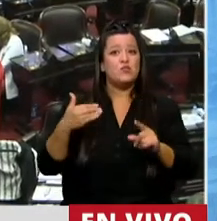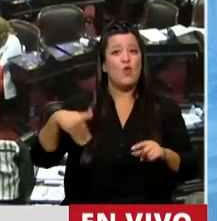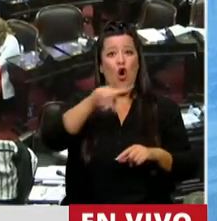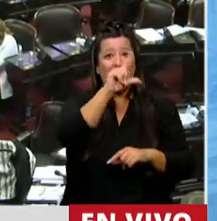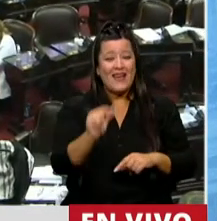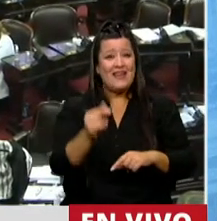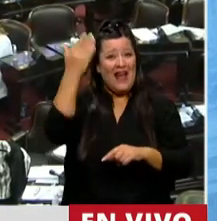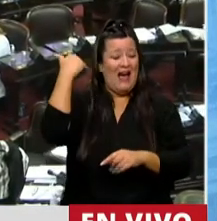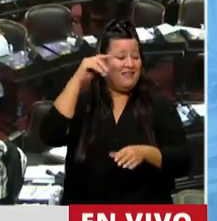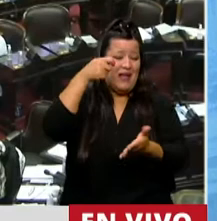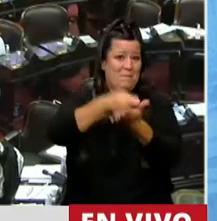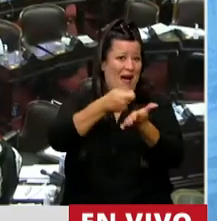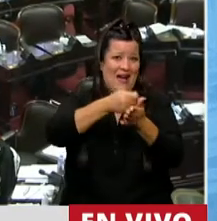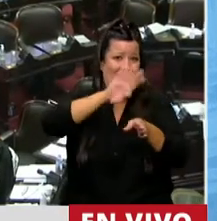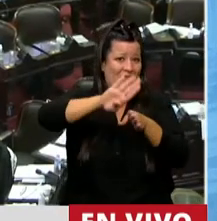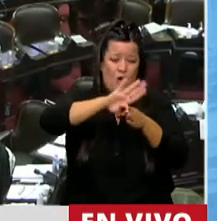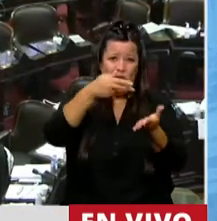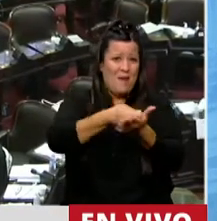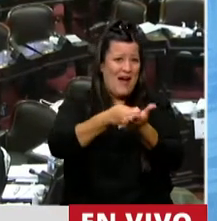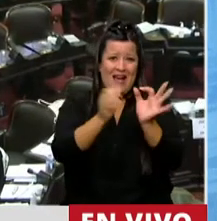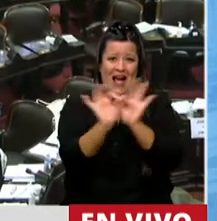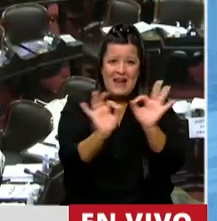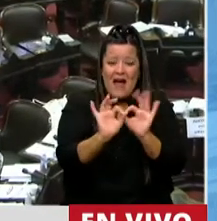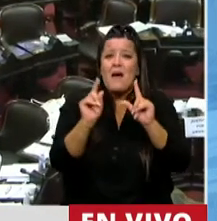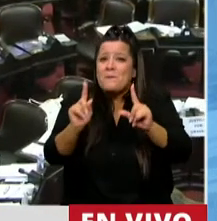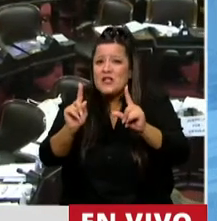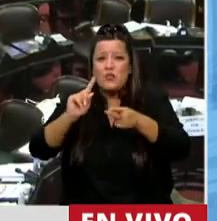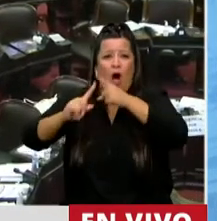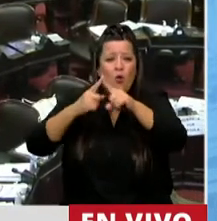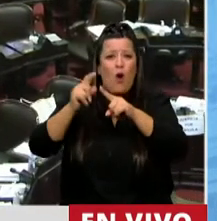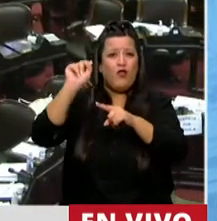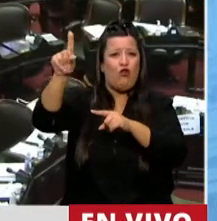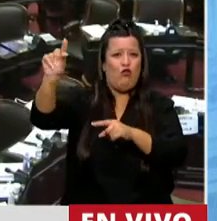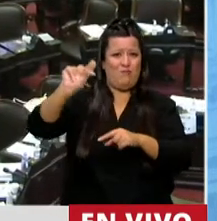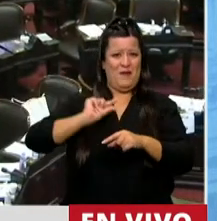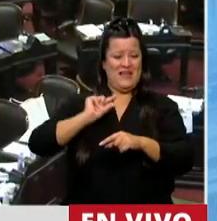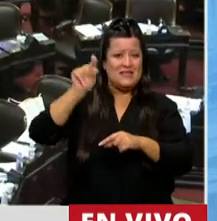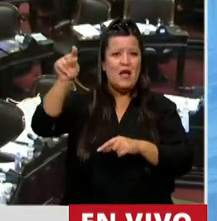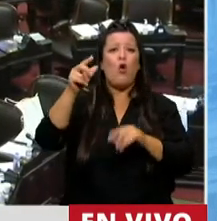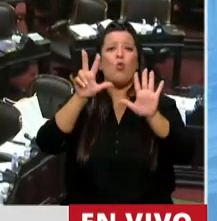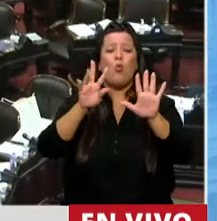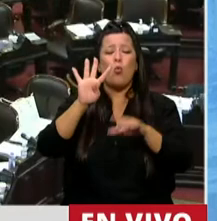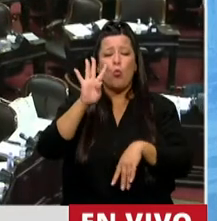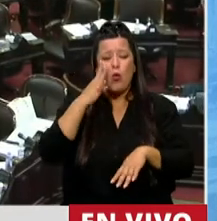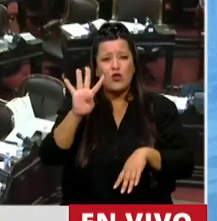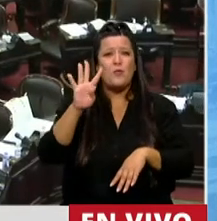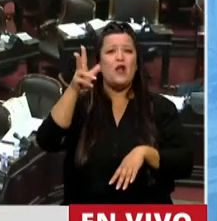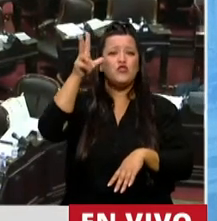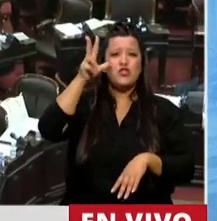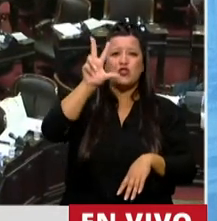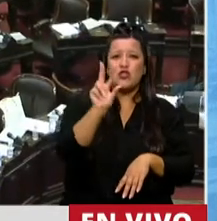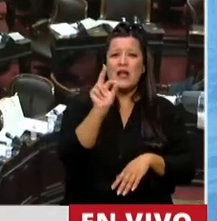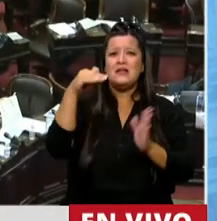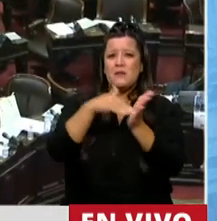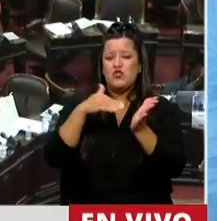en cesación de pagos de ese acuerdo con los acreedores privados los 4.830 millones